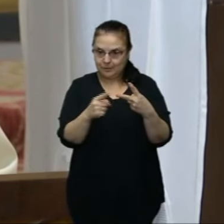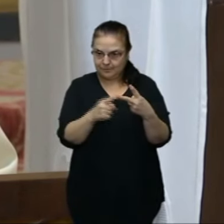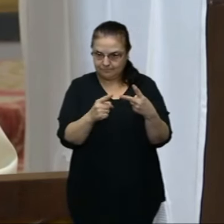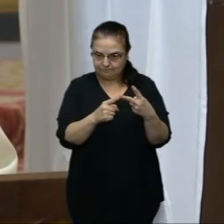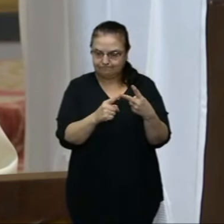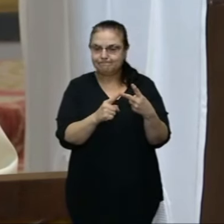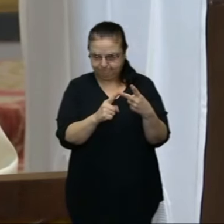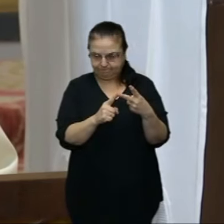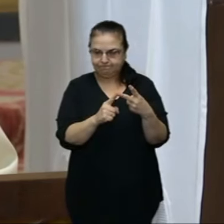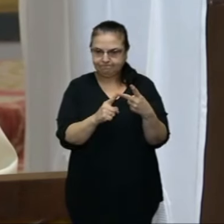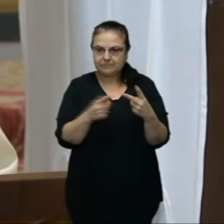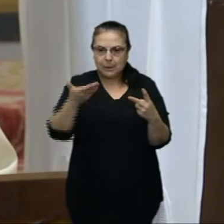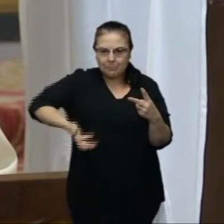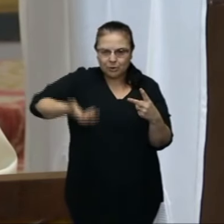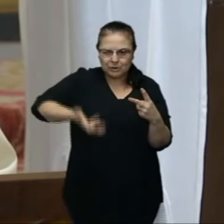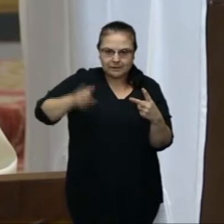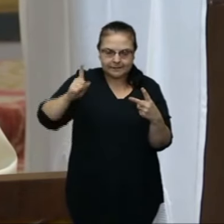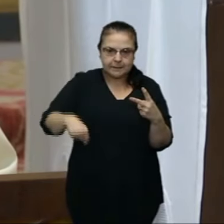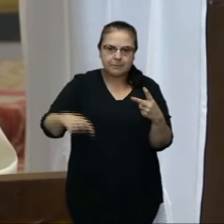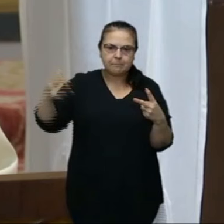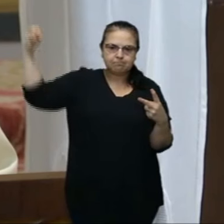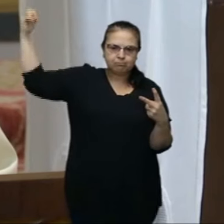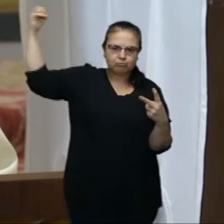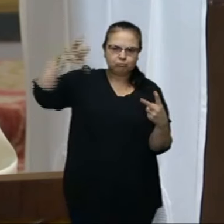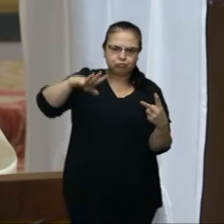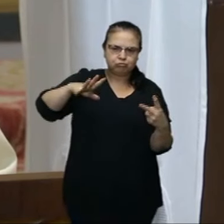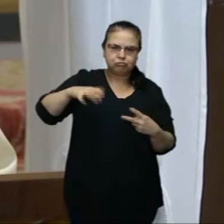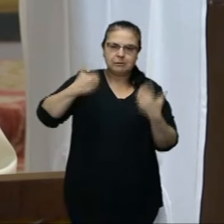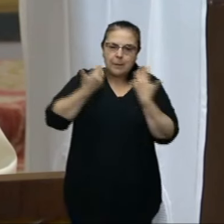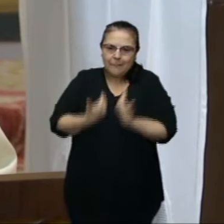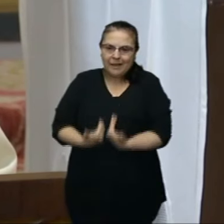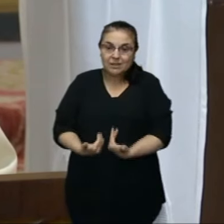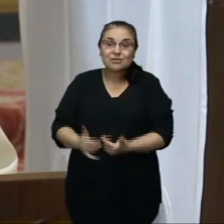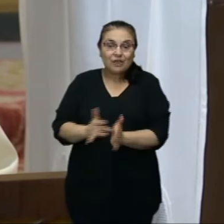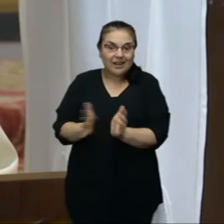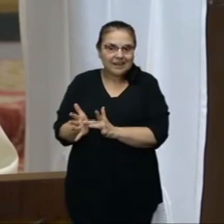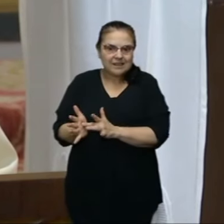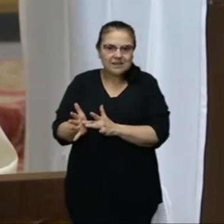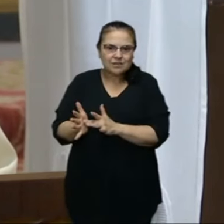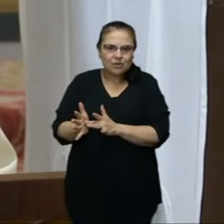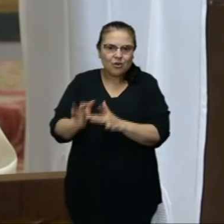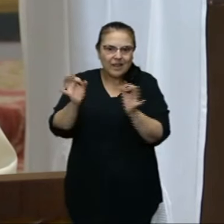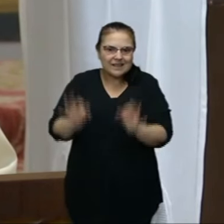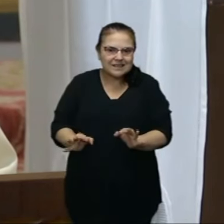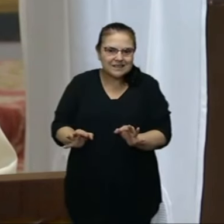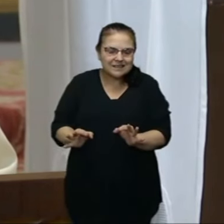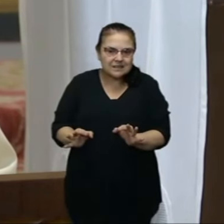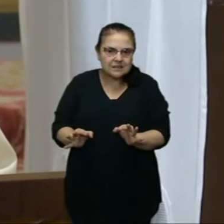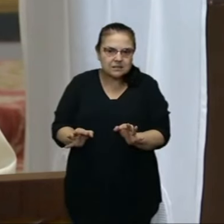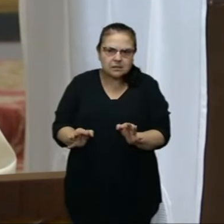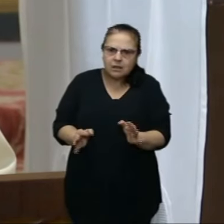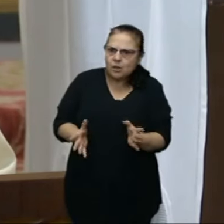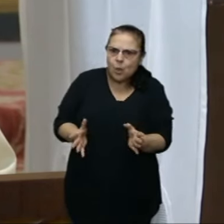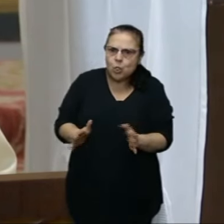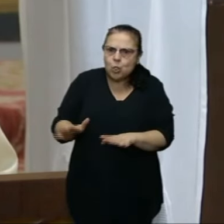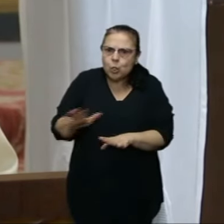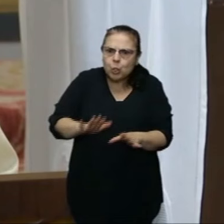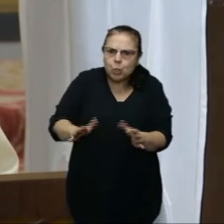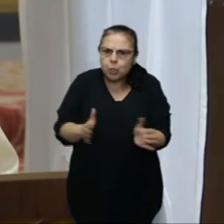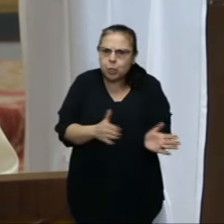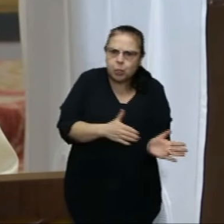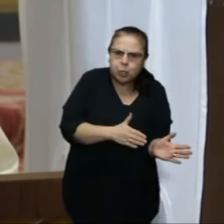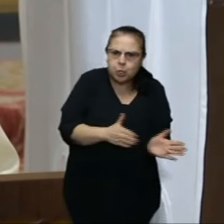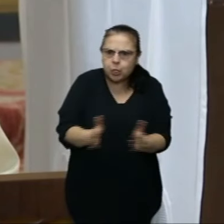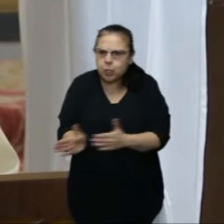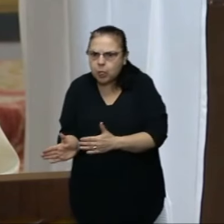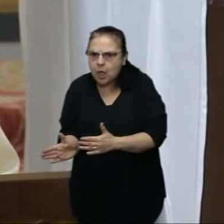importante que ilumina la persona de Cristo, que es el por dónde tirar, por dónde caminar, o si